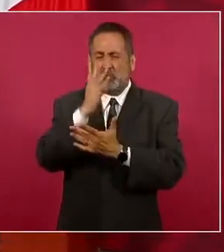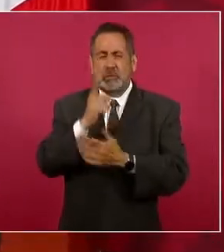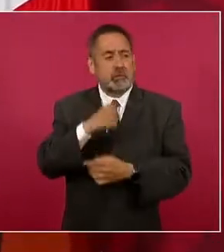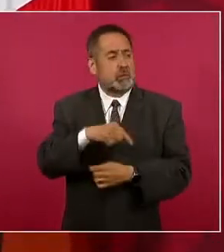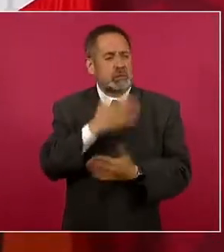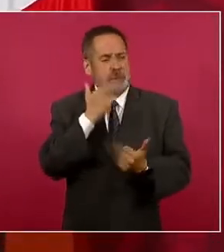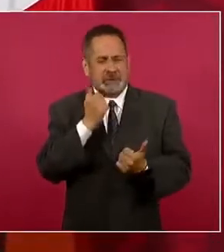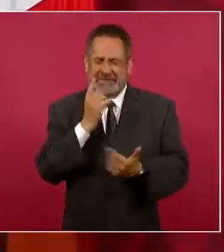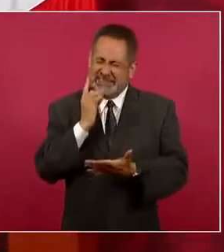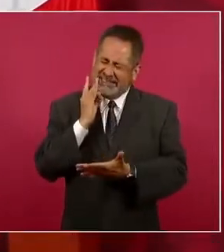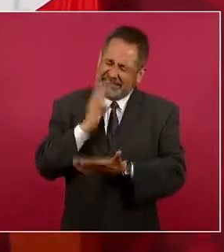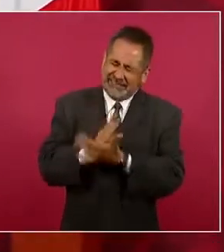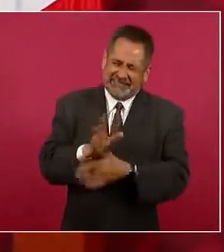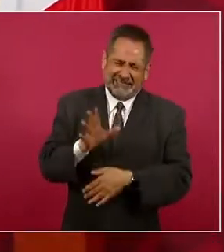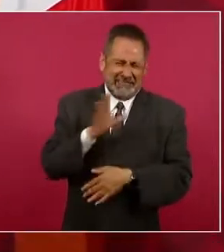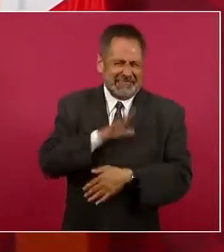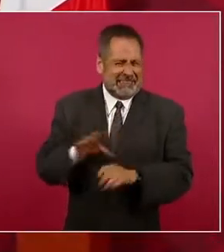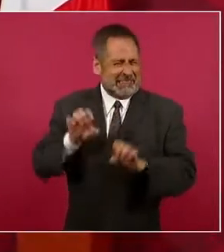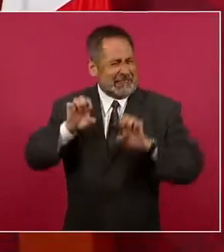la Ciudad de México.